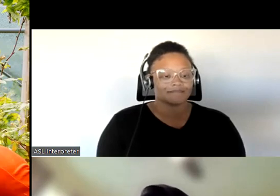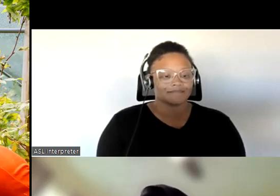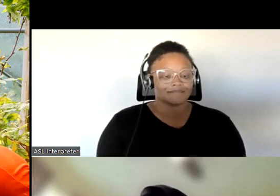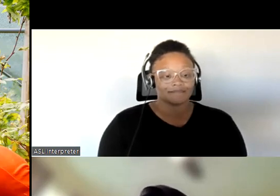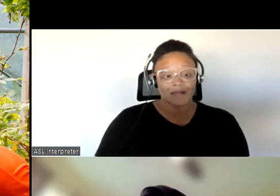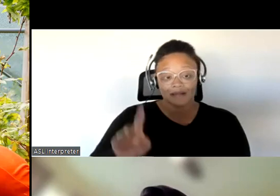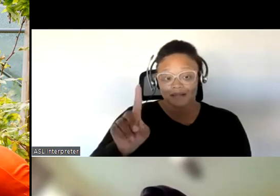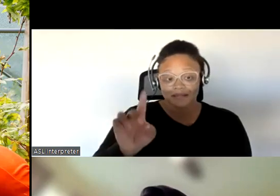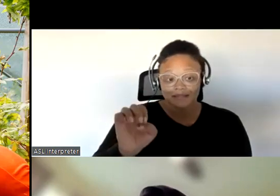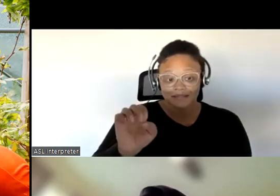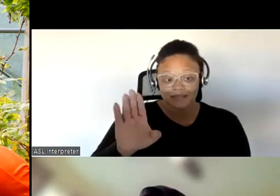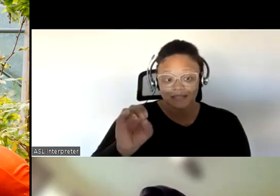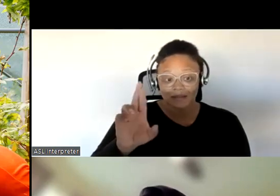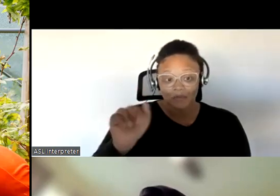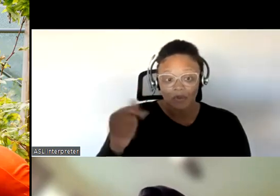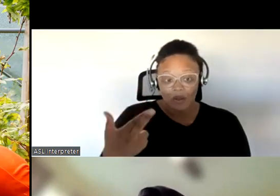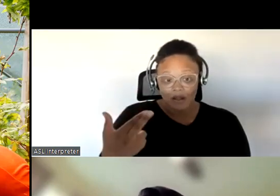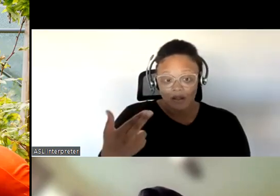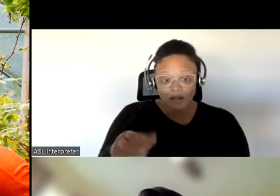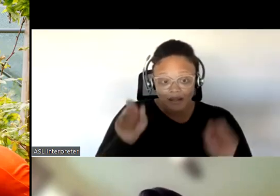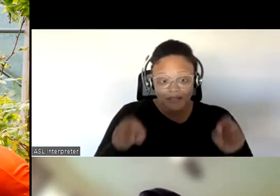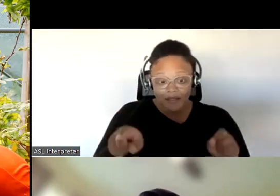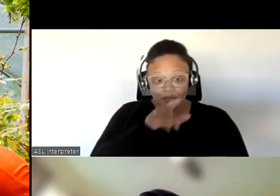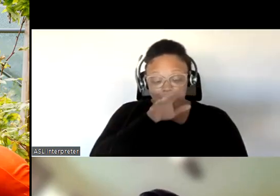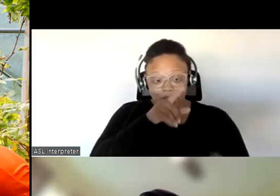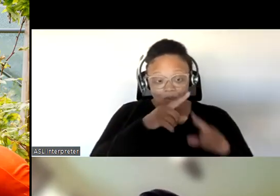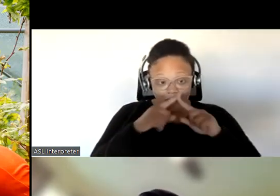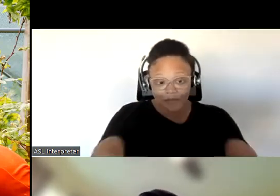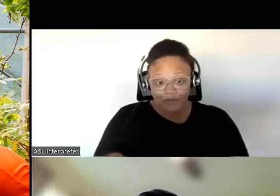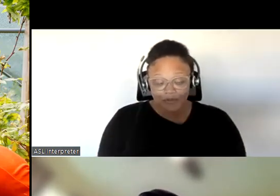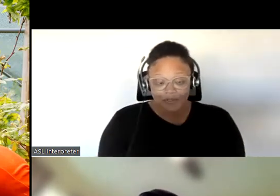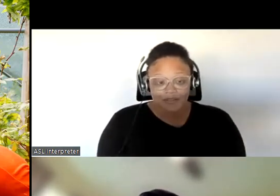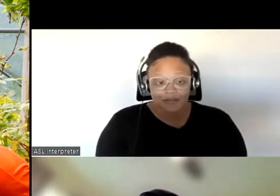Deborah, are you able to unmute yourself?